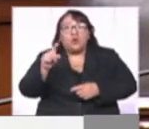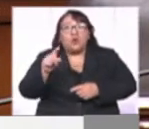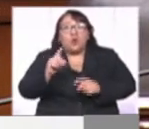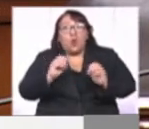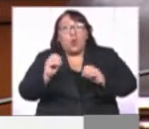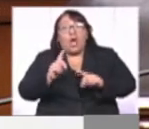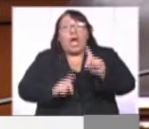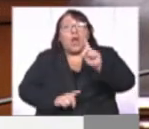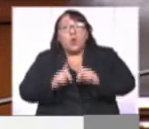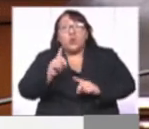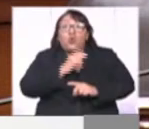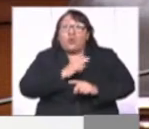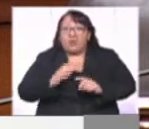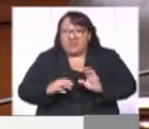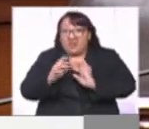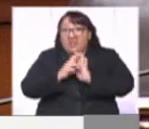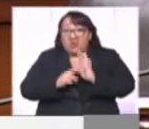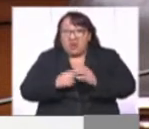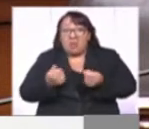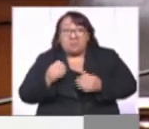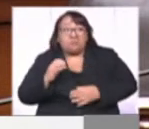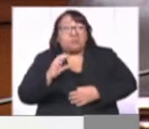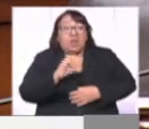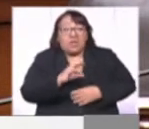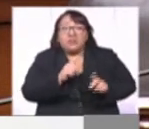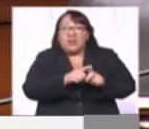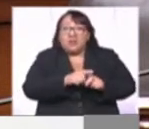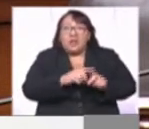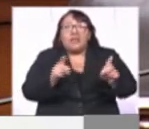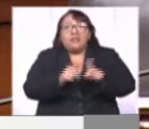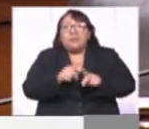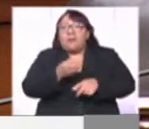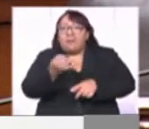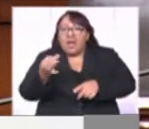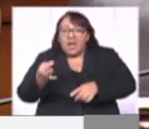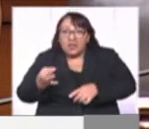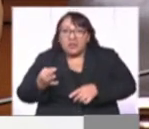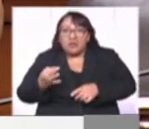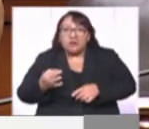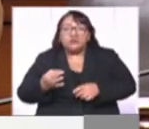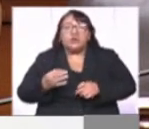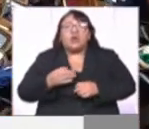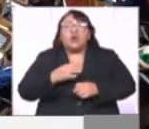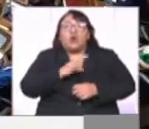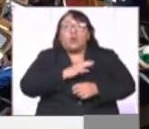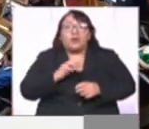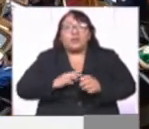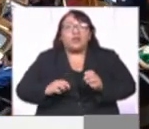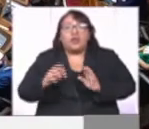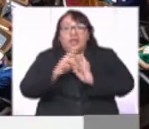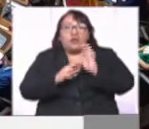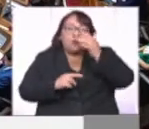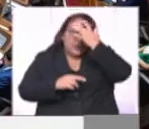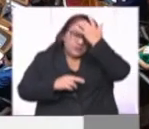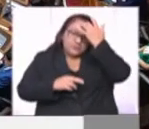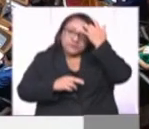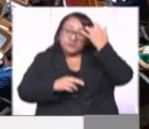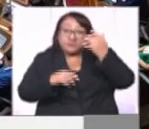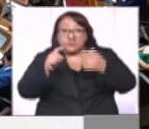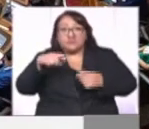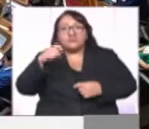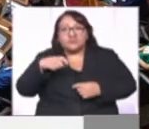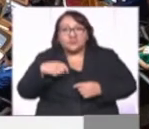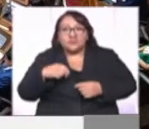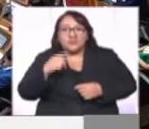vez a un gobernador regional, sino también a varios gobernadores regionales. Entonces es